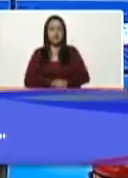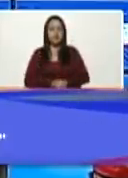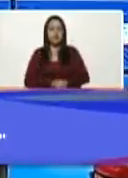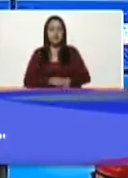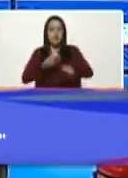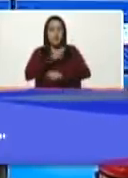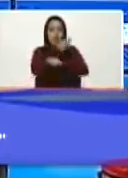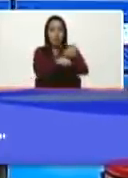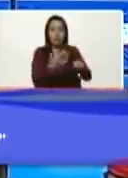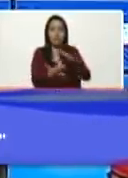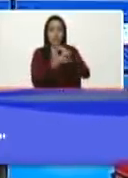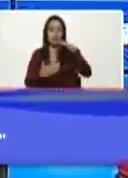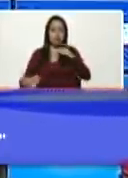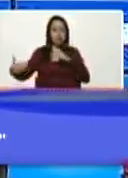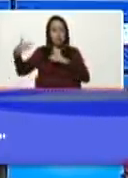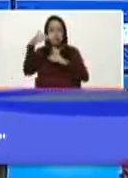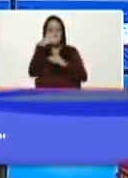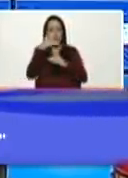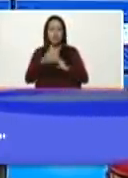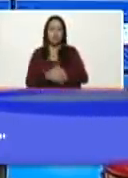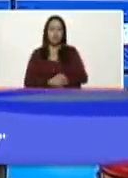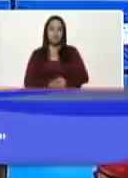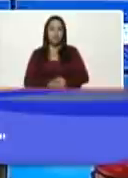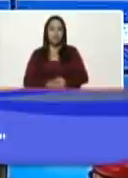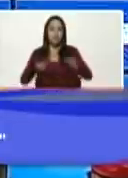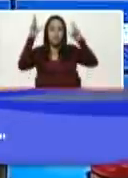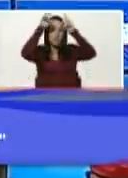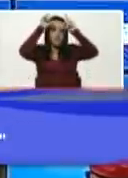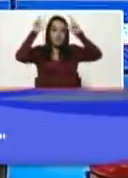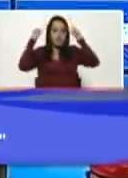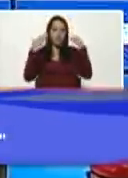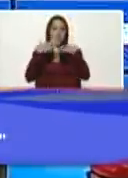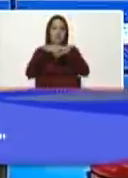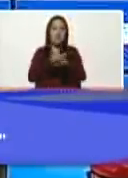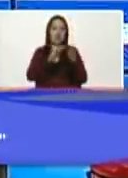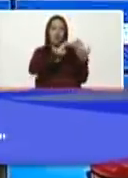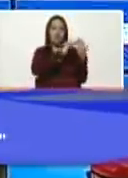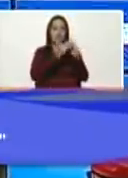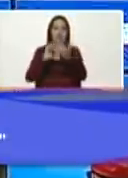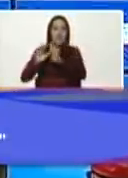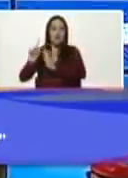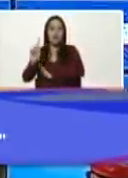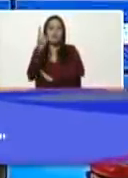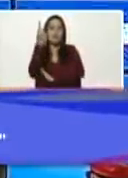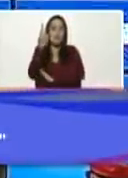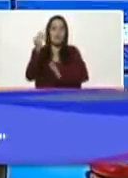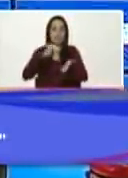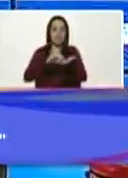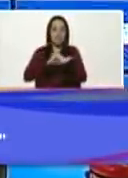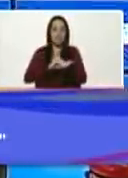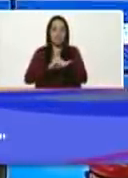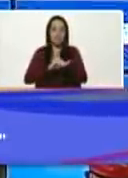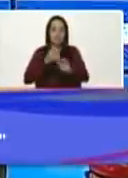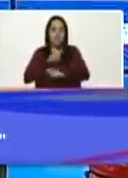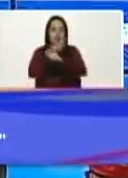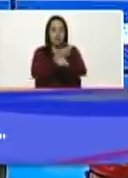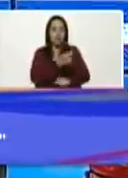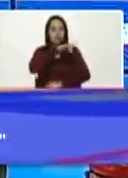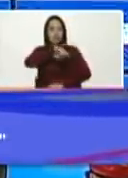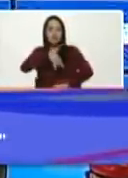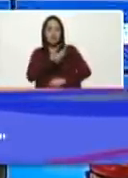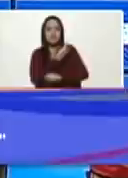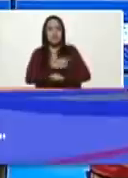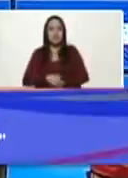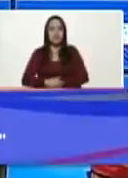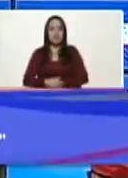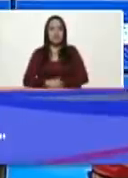graduarse de técnicos superiores de enfermería integral comunitaria en la primera corte que graduamos en la Universidad